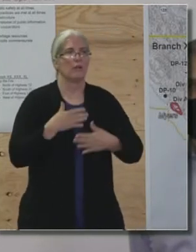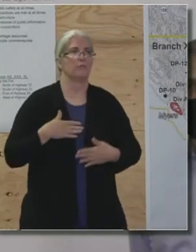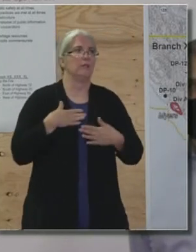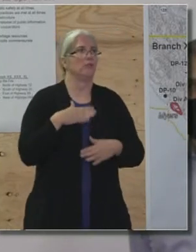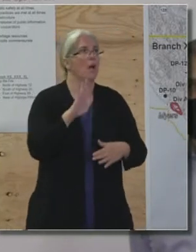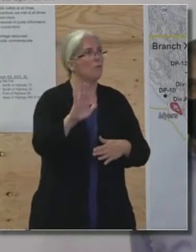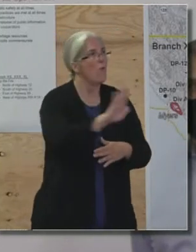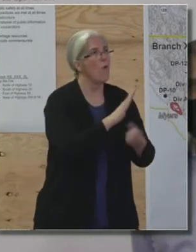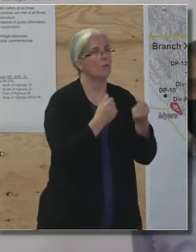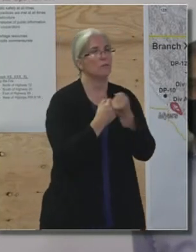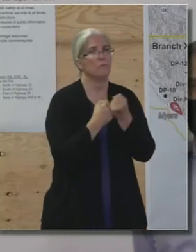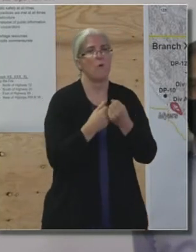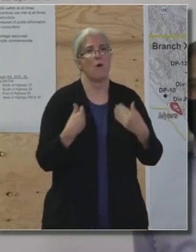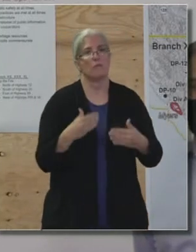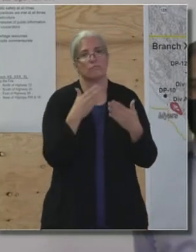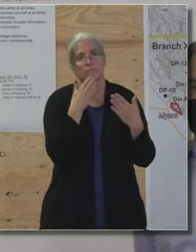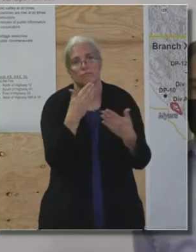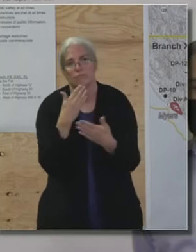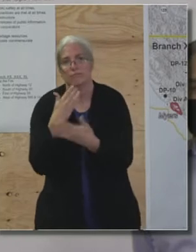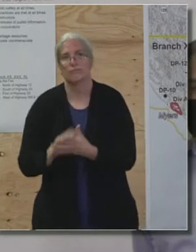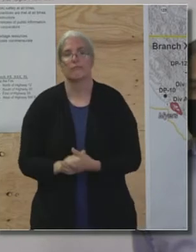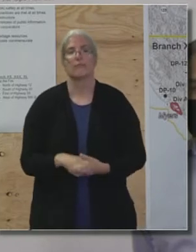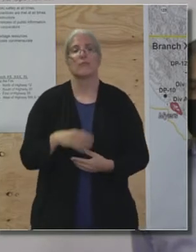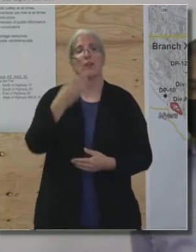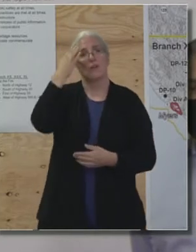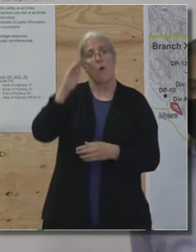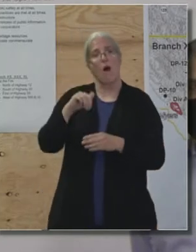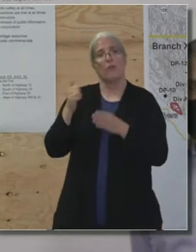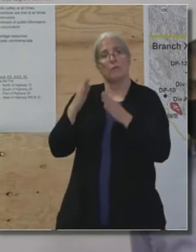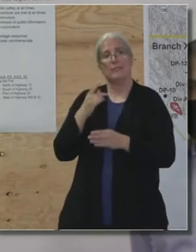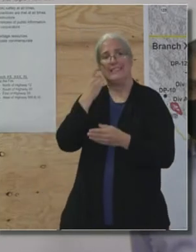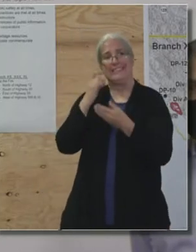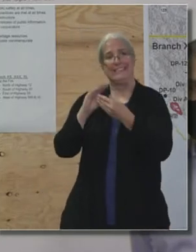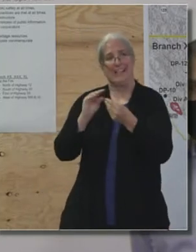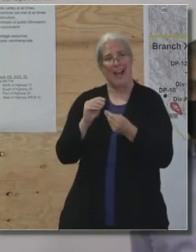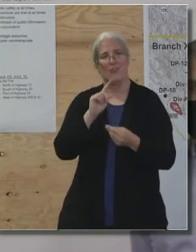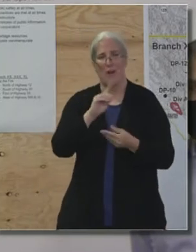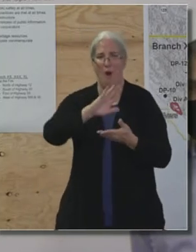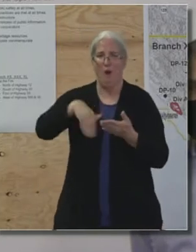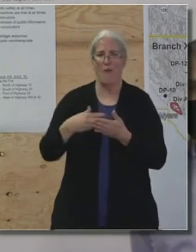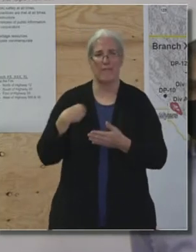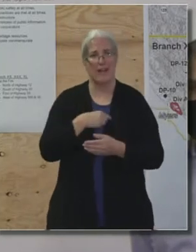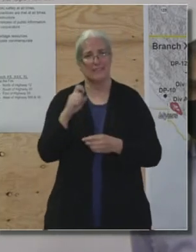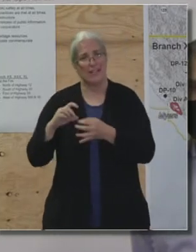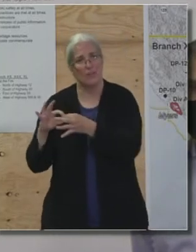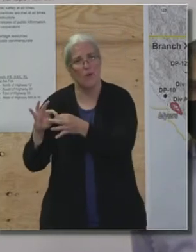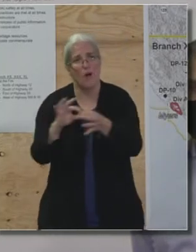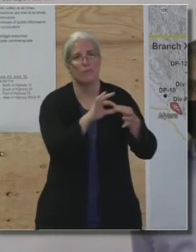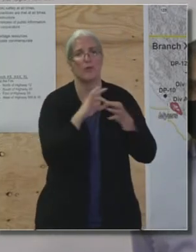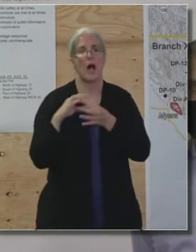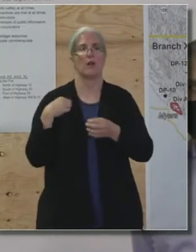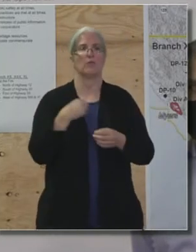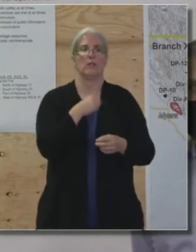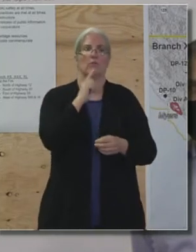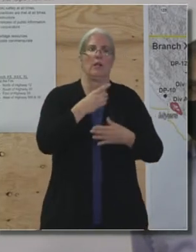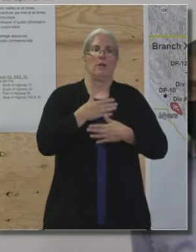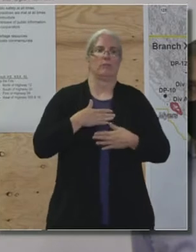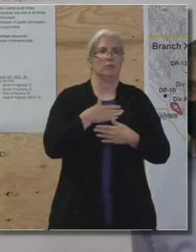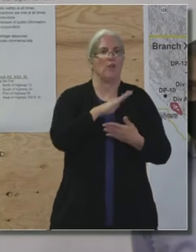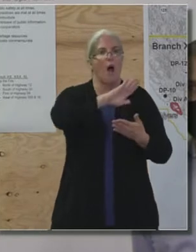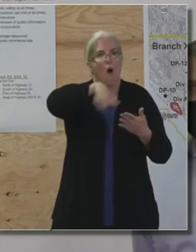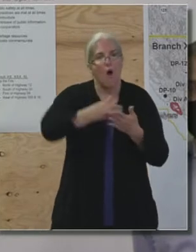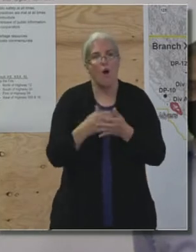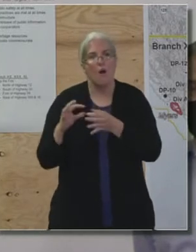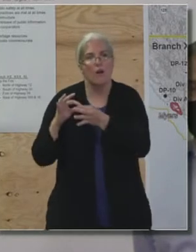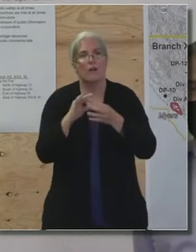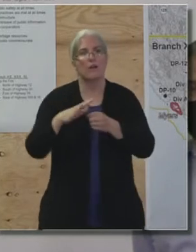como dijo el congresista todos tenemos que cooperar apreciamos que las entidades locales supervisores locales y gobiernos